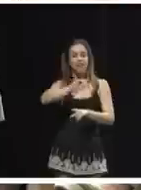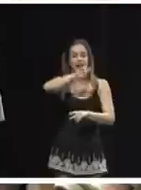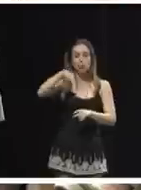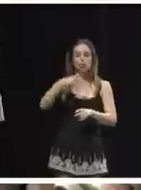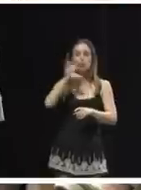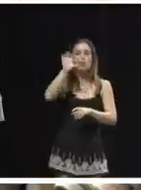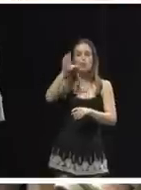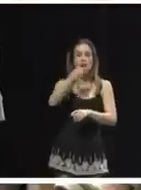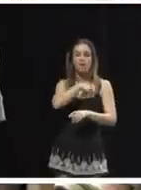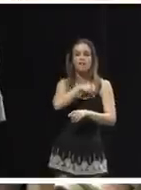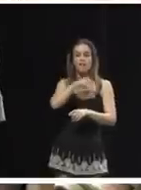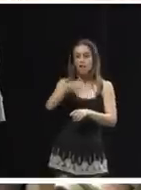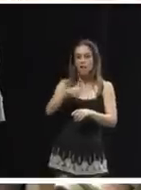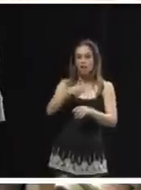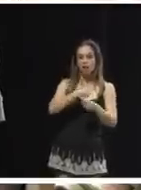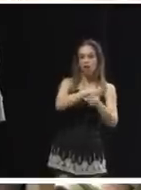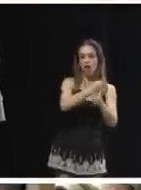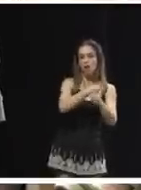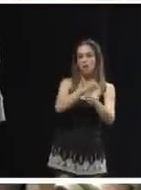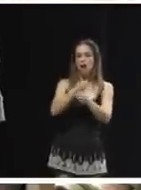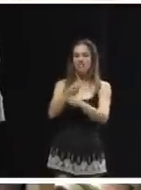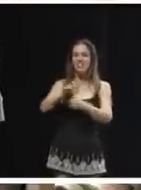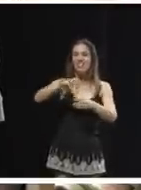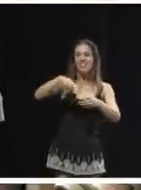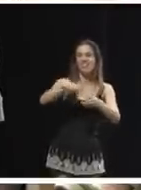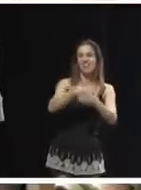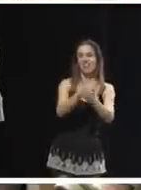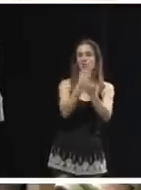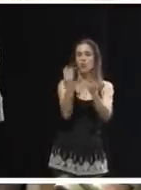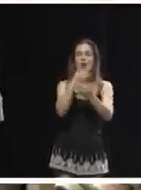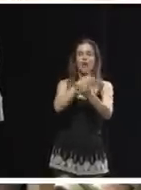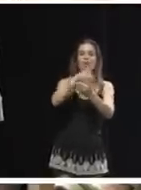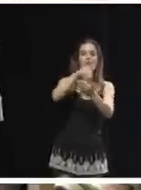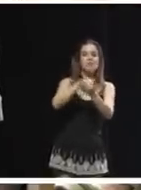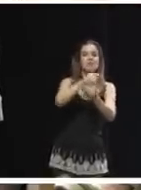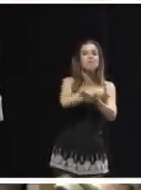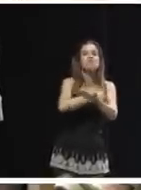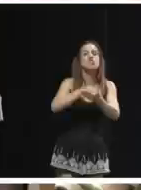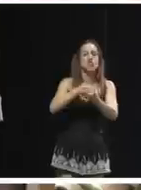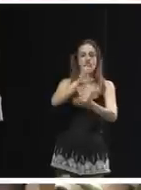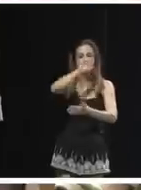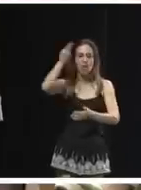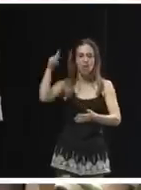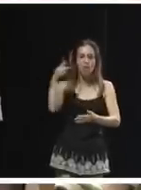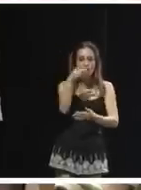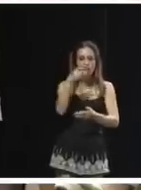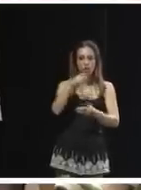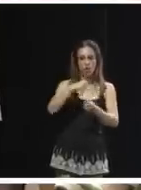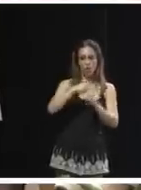se acaban de repartir 19.000 millones de euros.